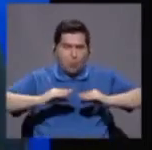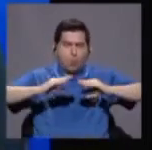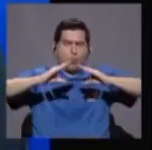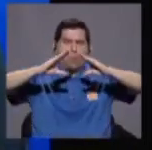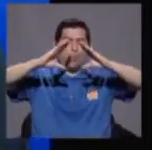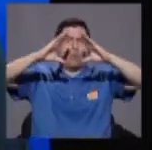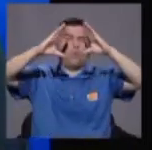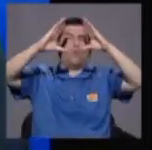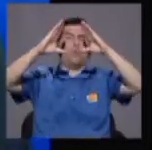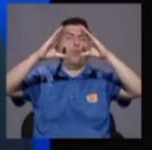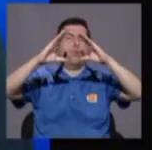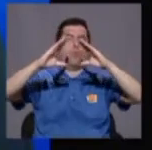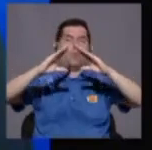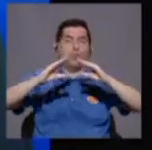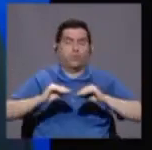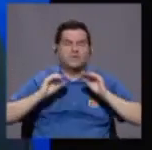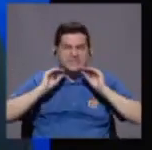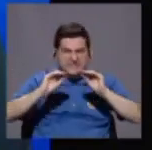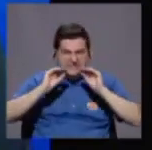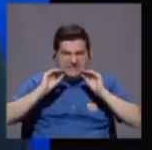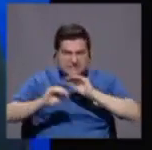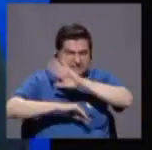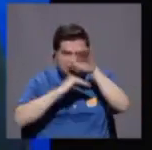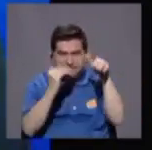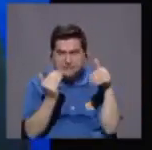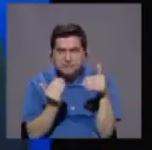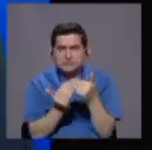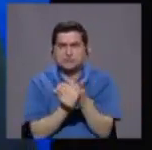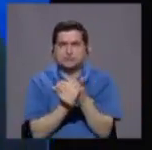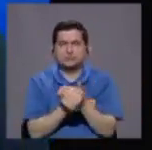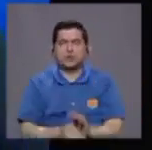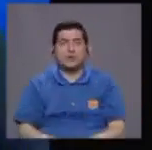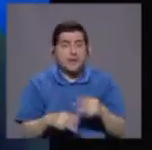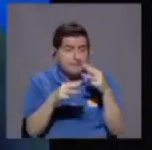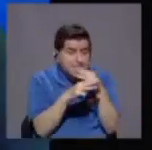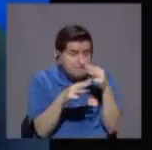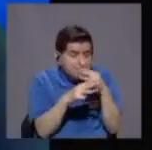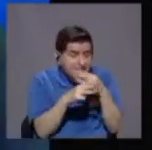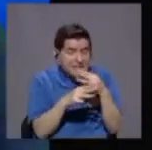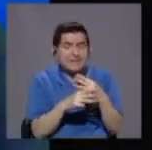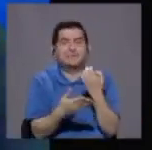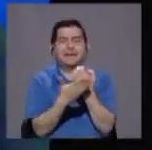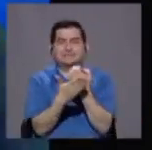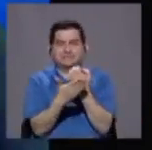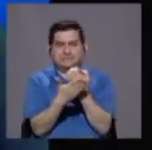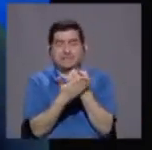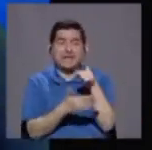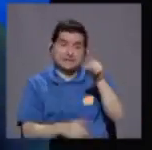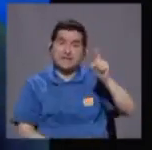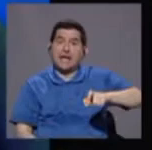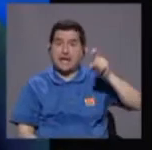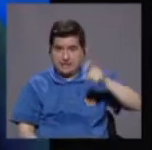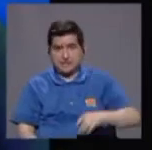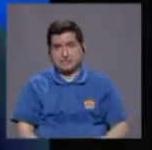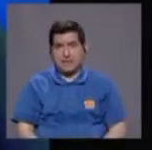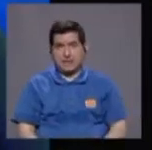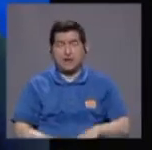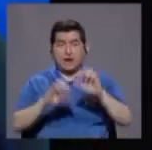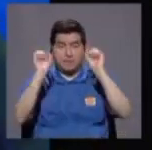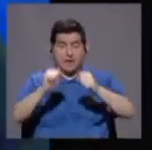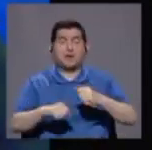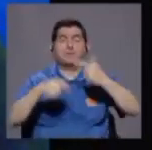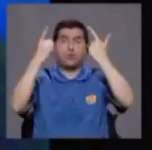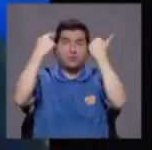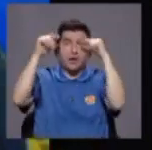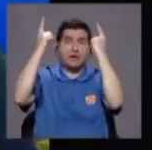noche, ahí enseñándole todas las matemáticas económicas, ¿no?, que necesitaba él para tener